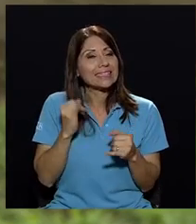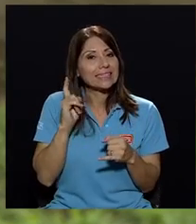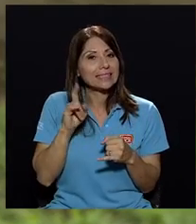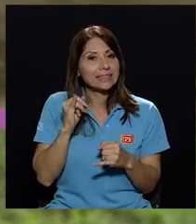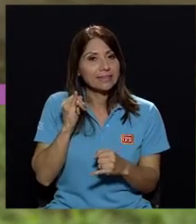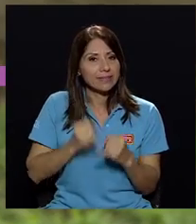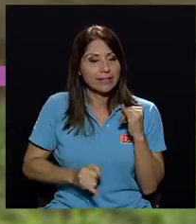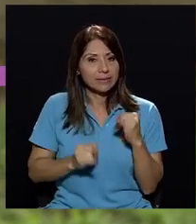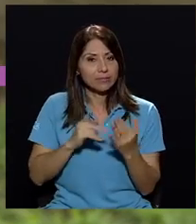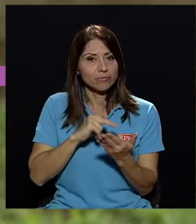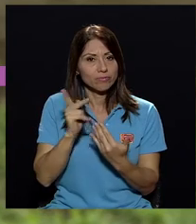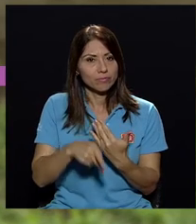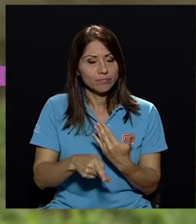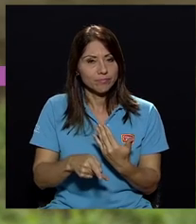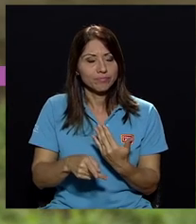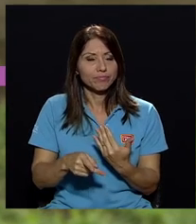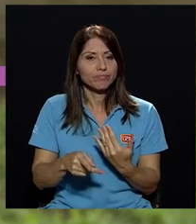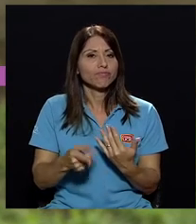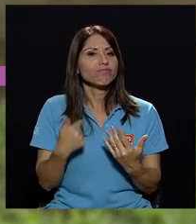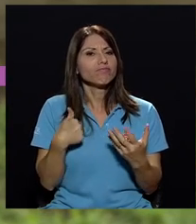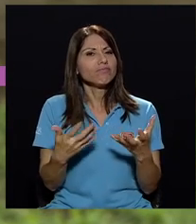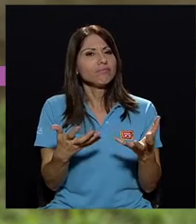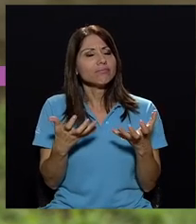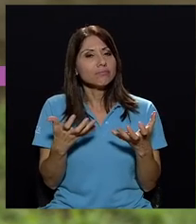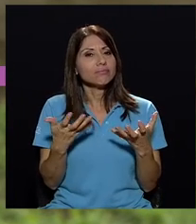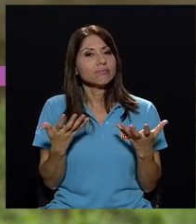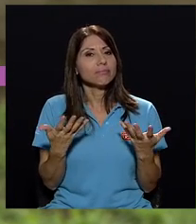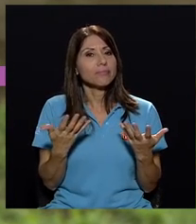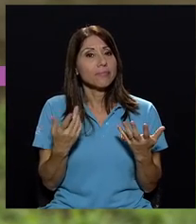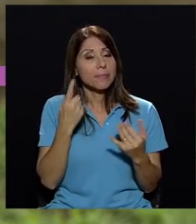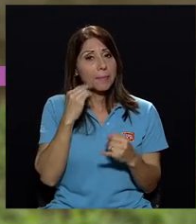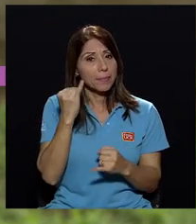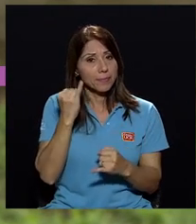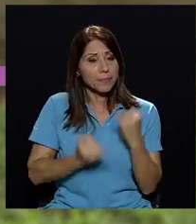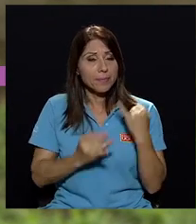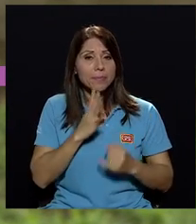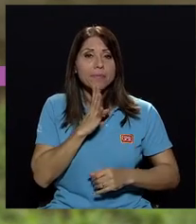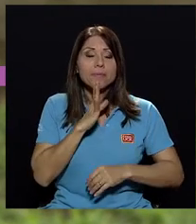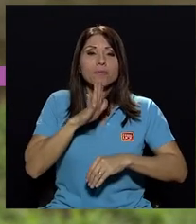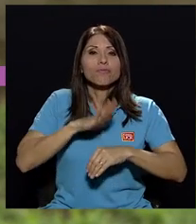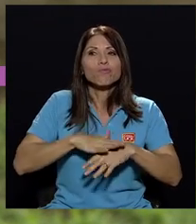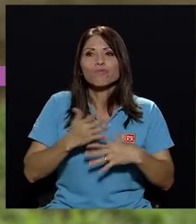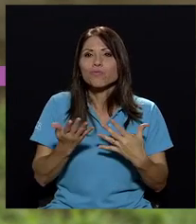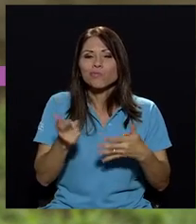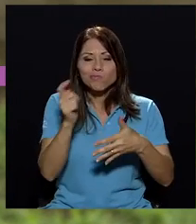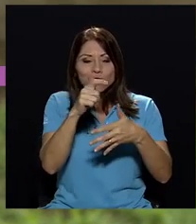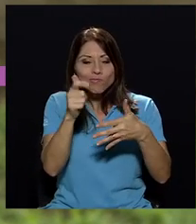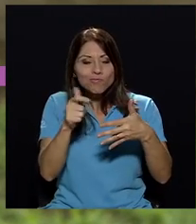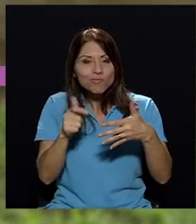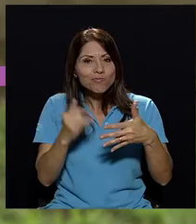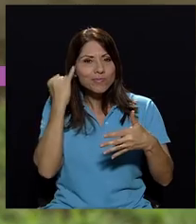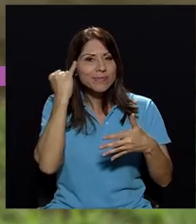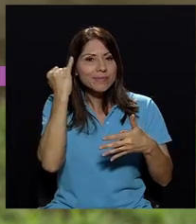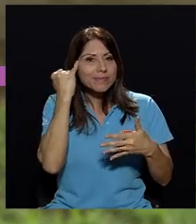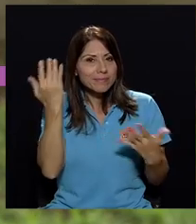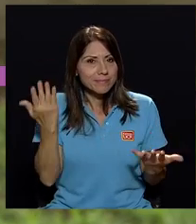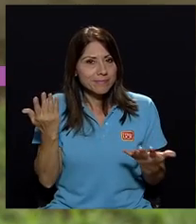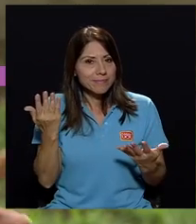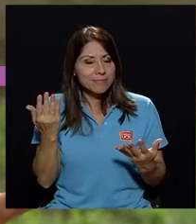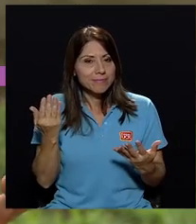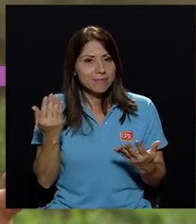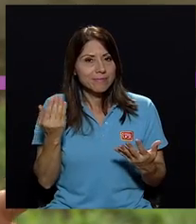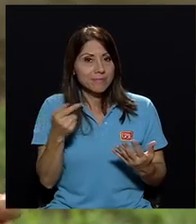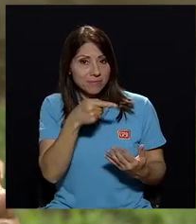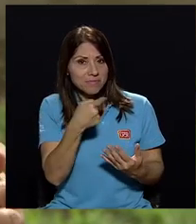tenemos que finalizar el programa. Entonces yo quisiera, Fabián, que para cerrar habláramos de algunas ideas, un poco